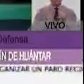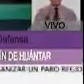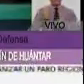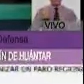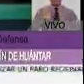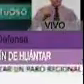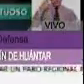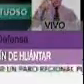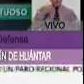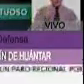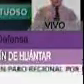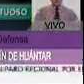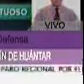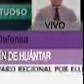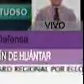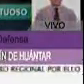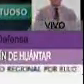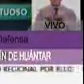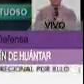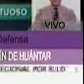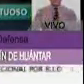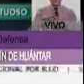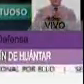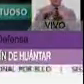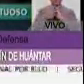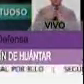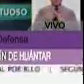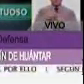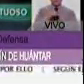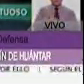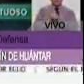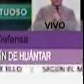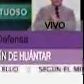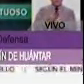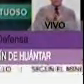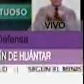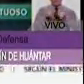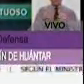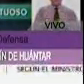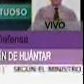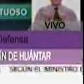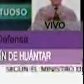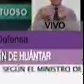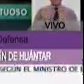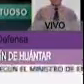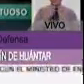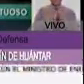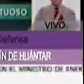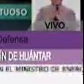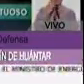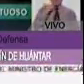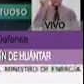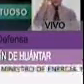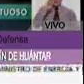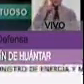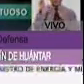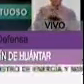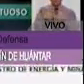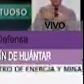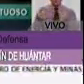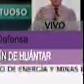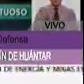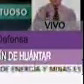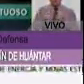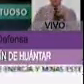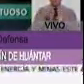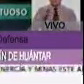Yo creo más bien que esto se trata de una maniobra para tratar de vender la falsa idea de que el Poder